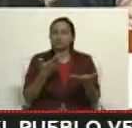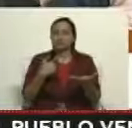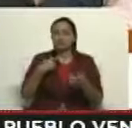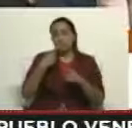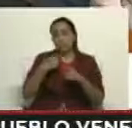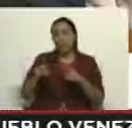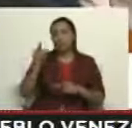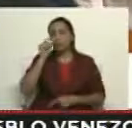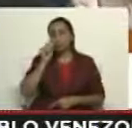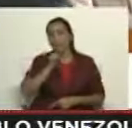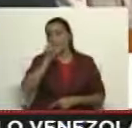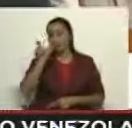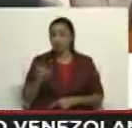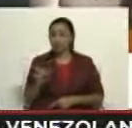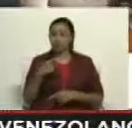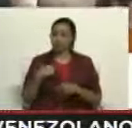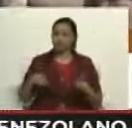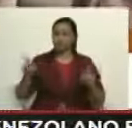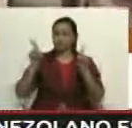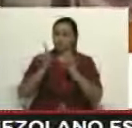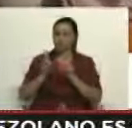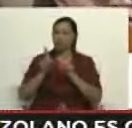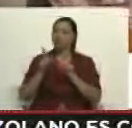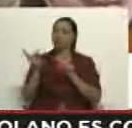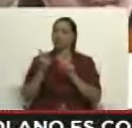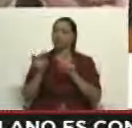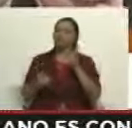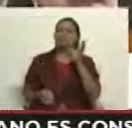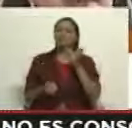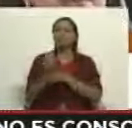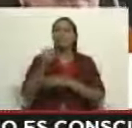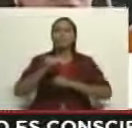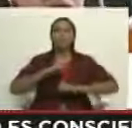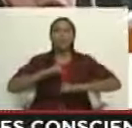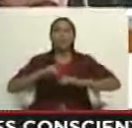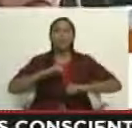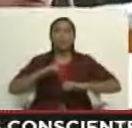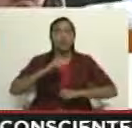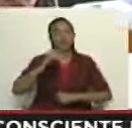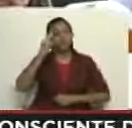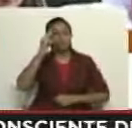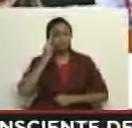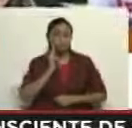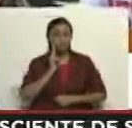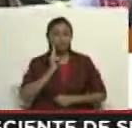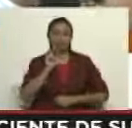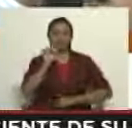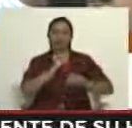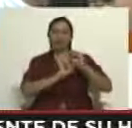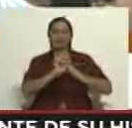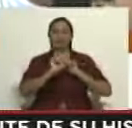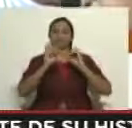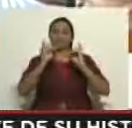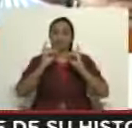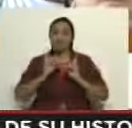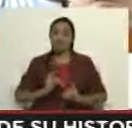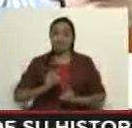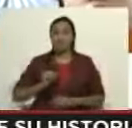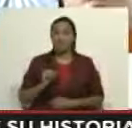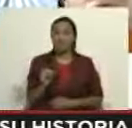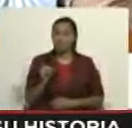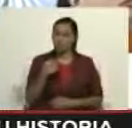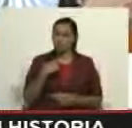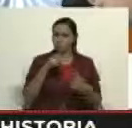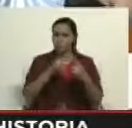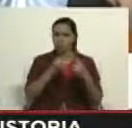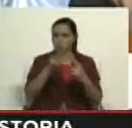muchachos de montar un movimiento, el movimiento bolivariano por la dignidad policial. Yo no conocía a Churio, yo no